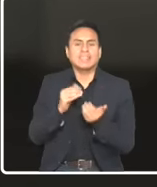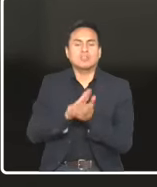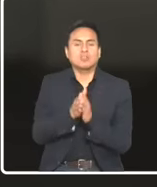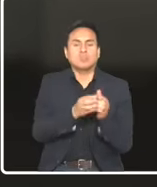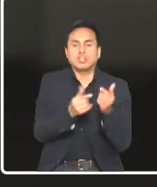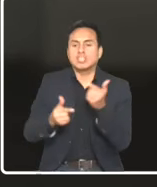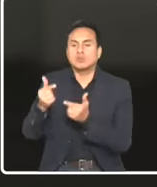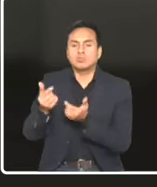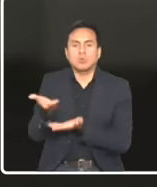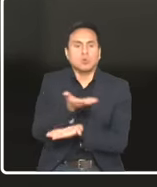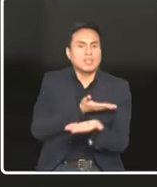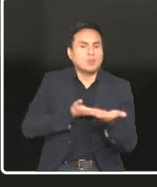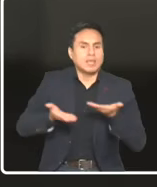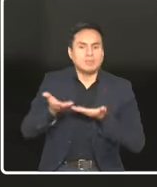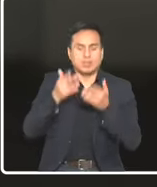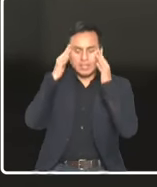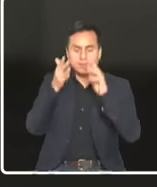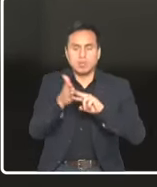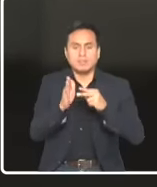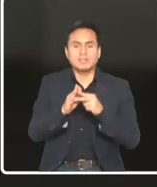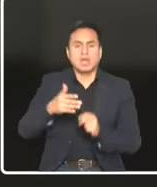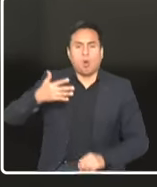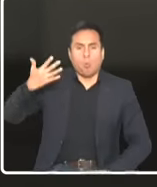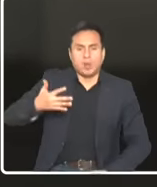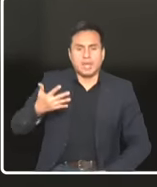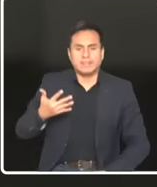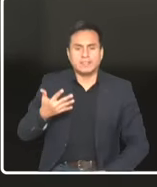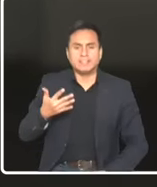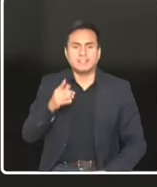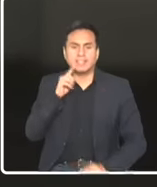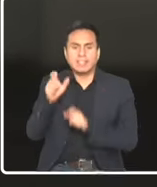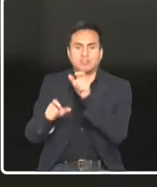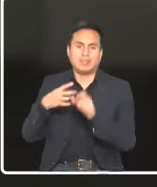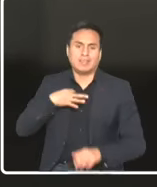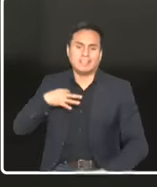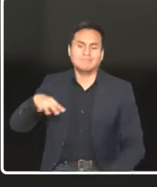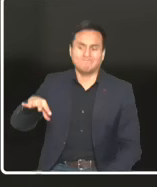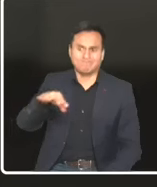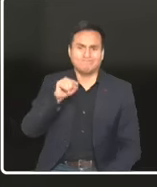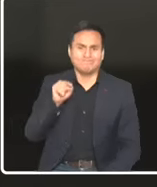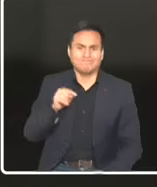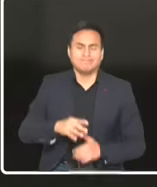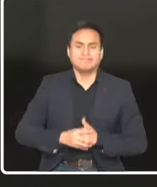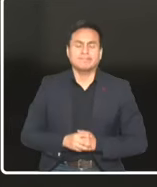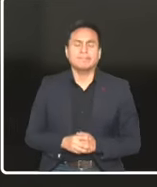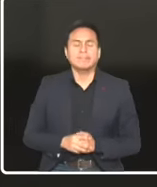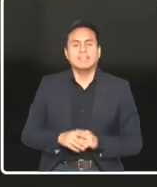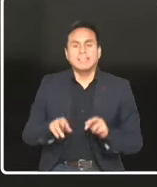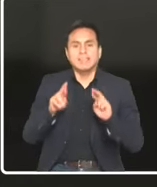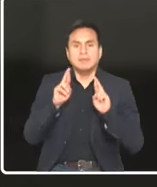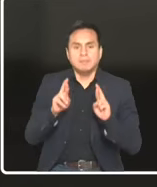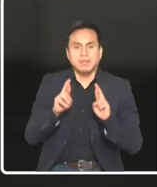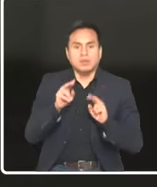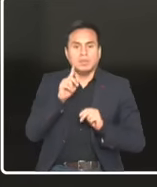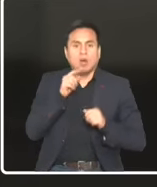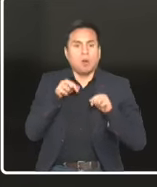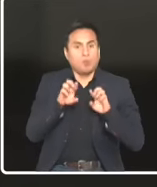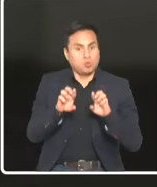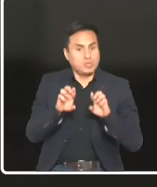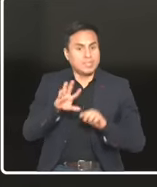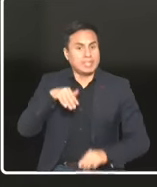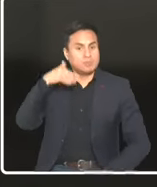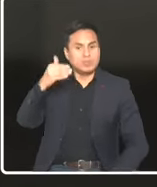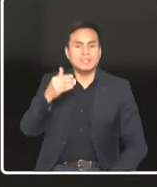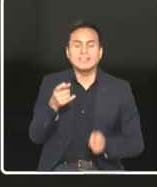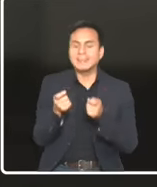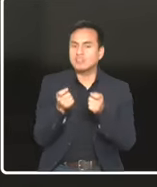sectores políticos colaboremos para atender los problemas urgentes que tiene la ciudadanía espero tener la oportunidad